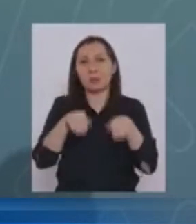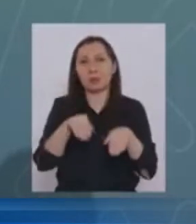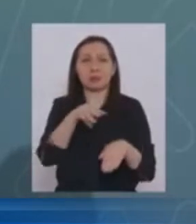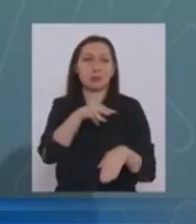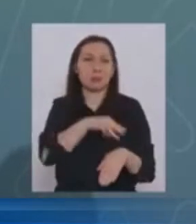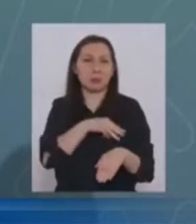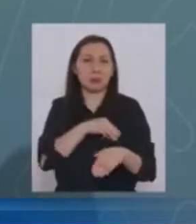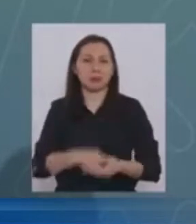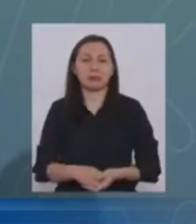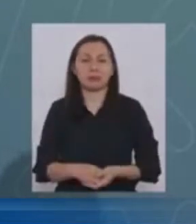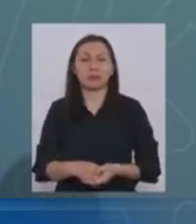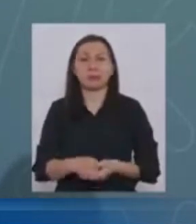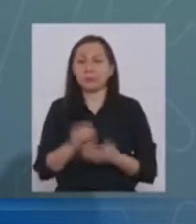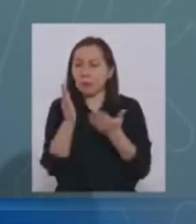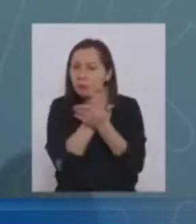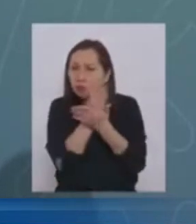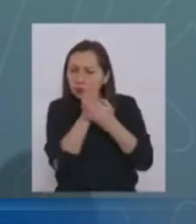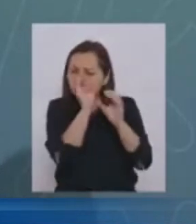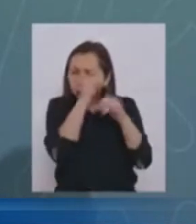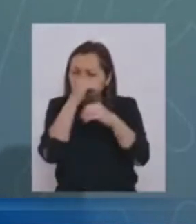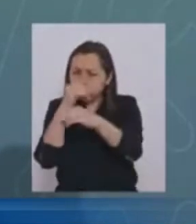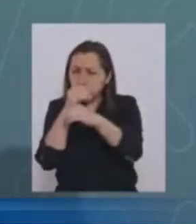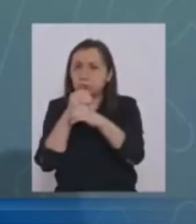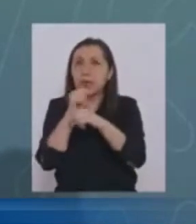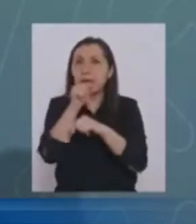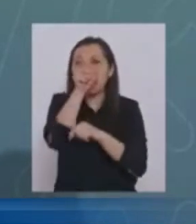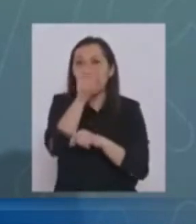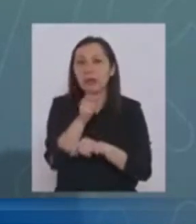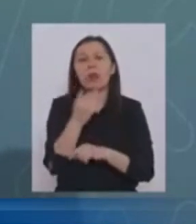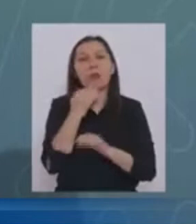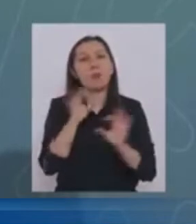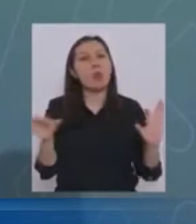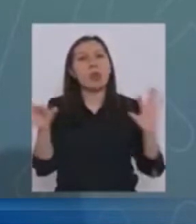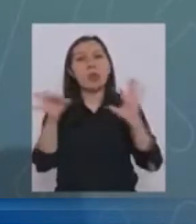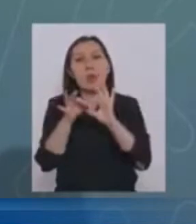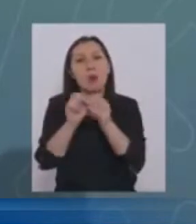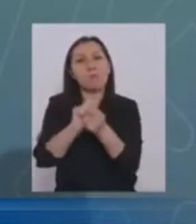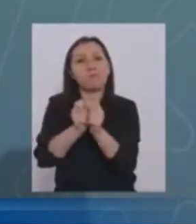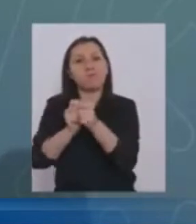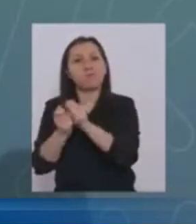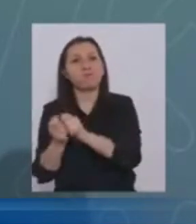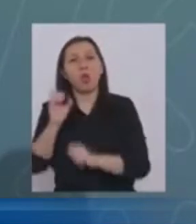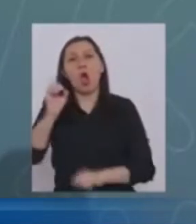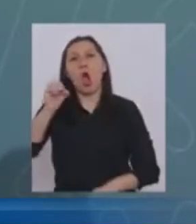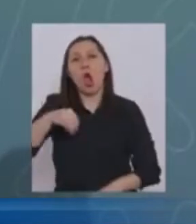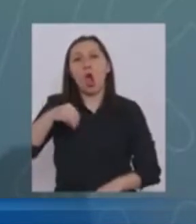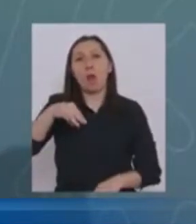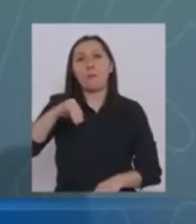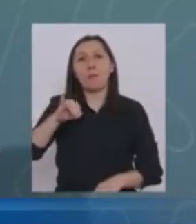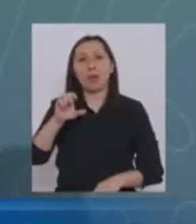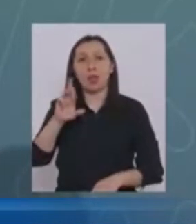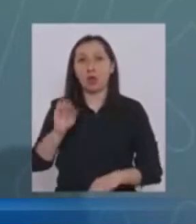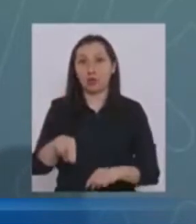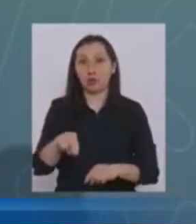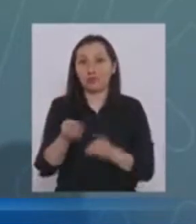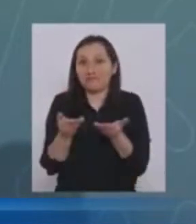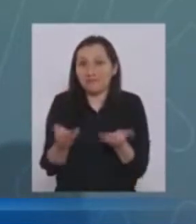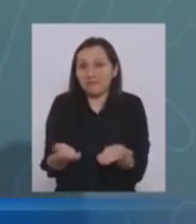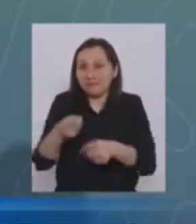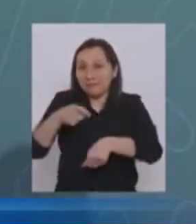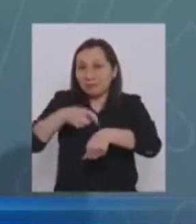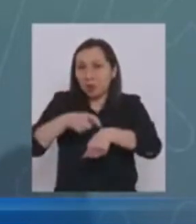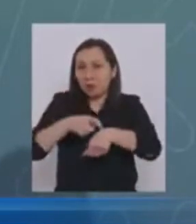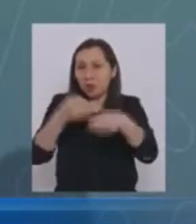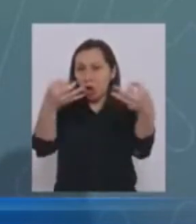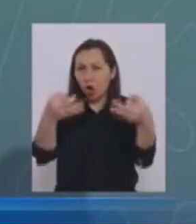la secuenciación de esta persona también coincide con las mutaciones de omicron hasta el momento en